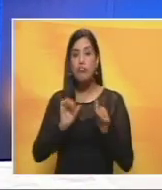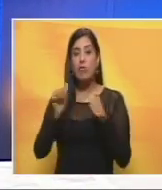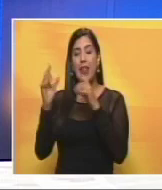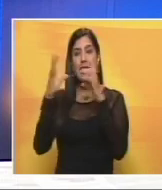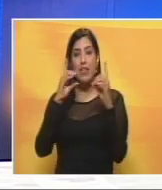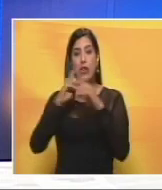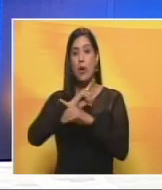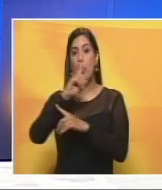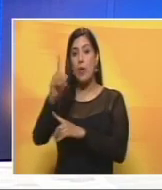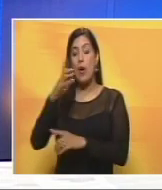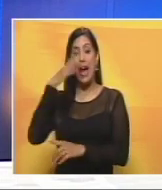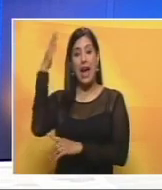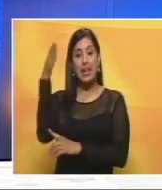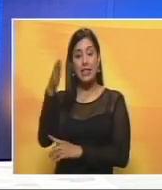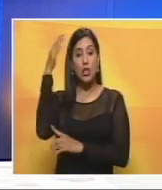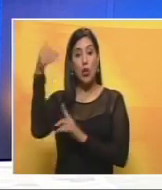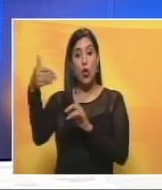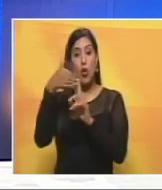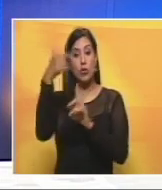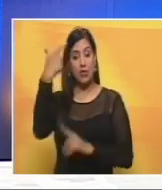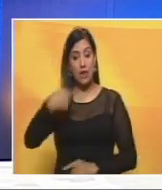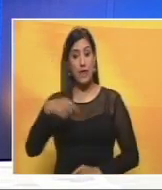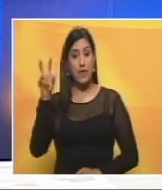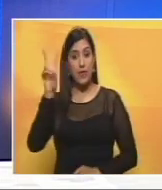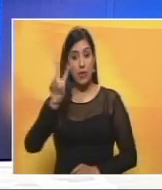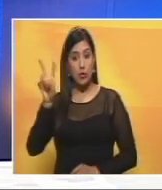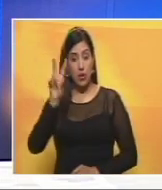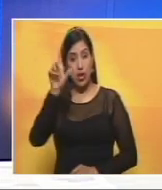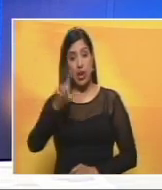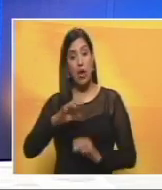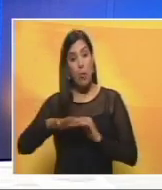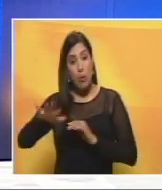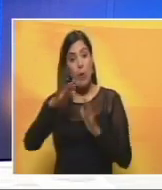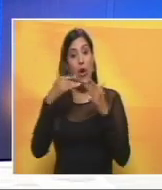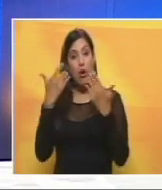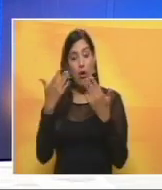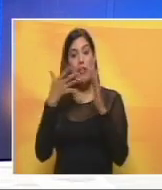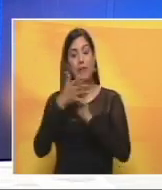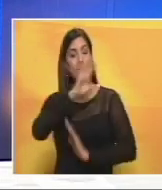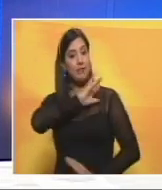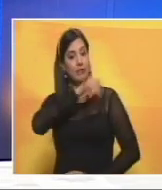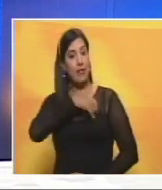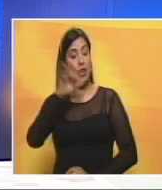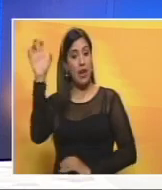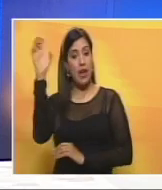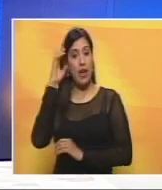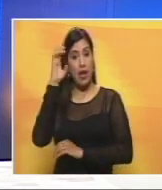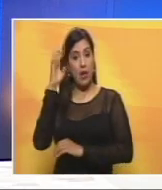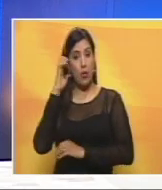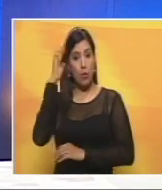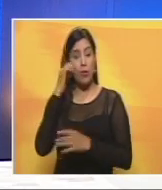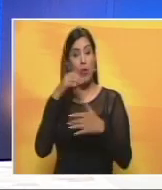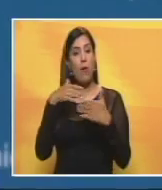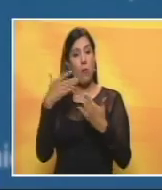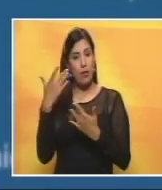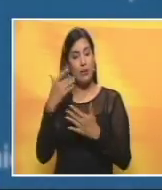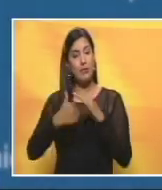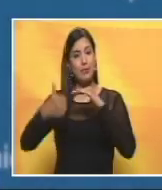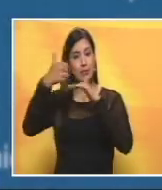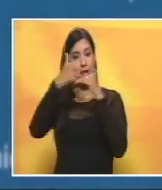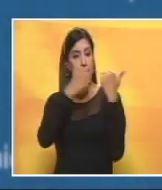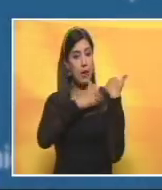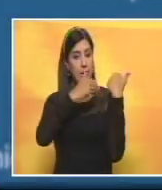debatir la imposición de posibles sanciones en contra de Venezuela. Así lo anunció este viernes la jefa de diplomacia europea, Federica Mogherini. La